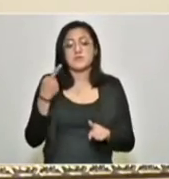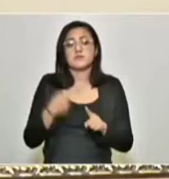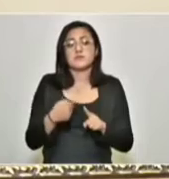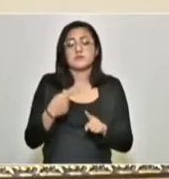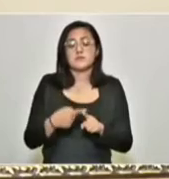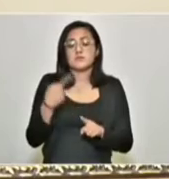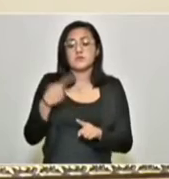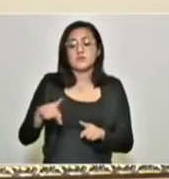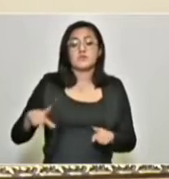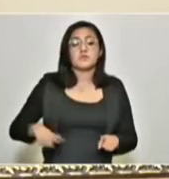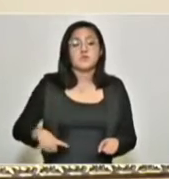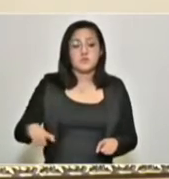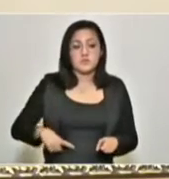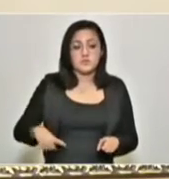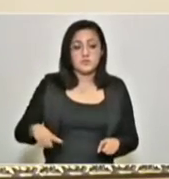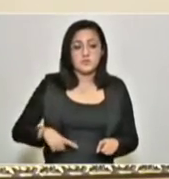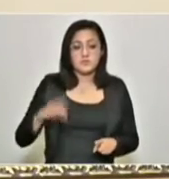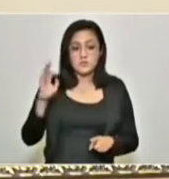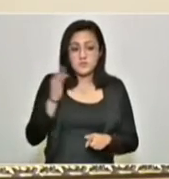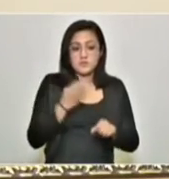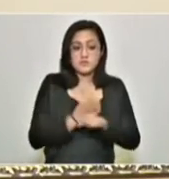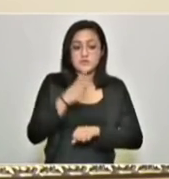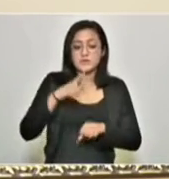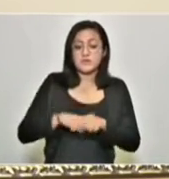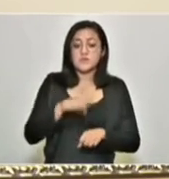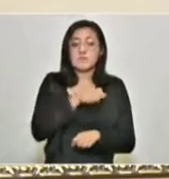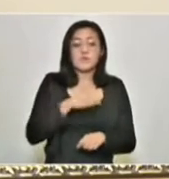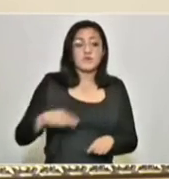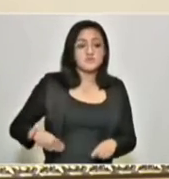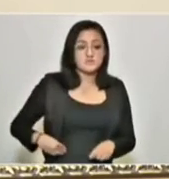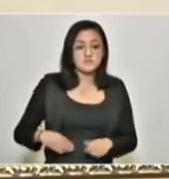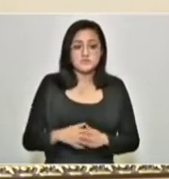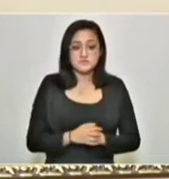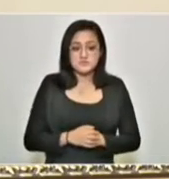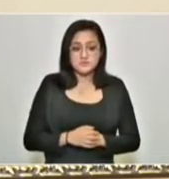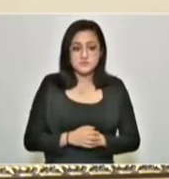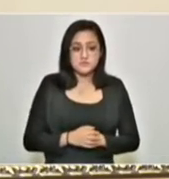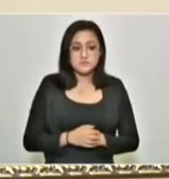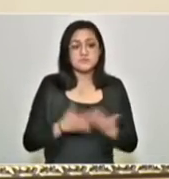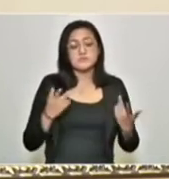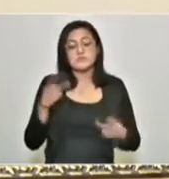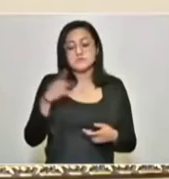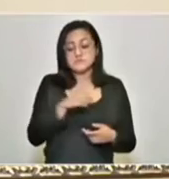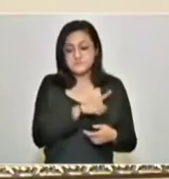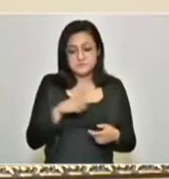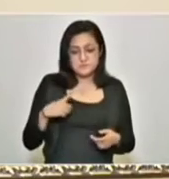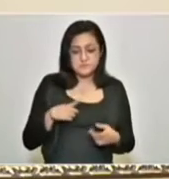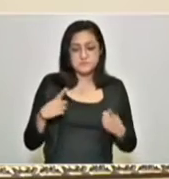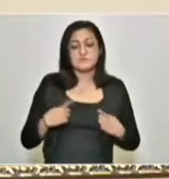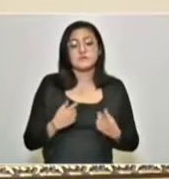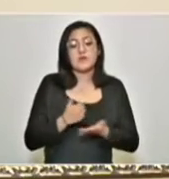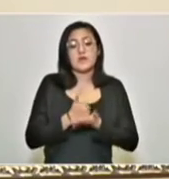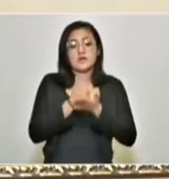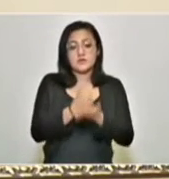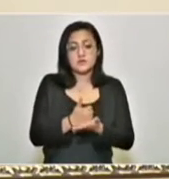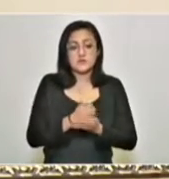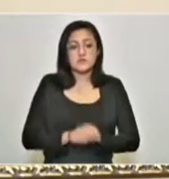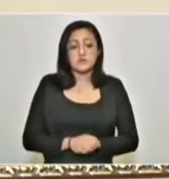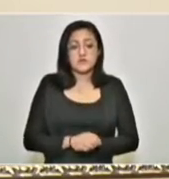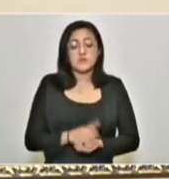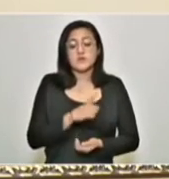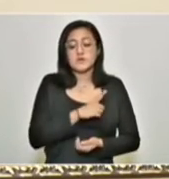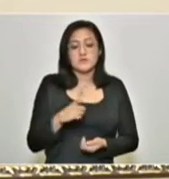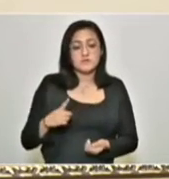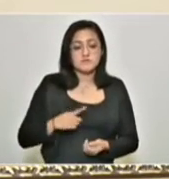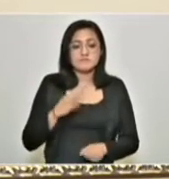de los gobiernos federal, estatal y municipales, que debemos de contribuir,